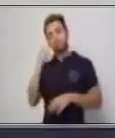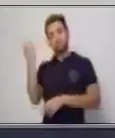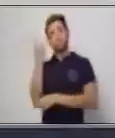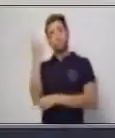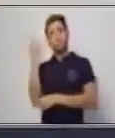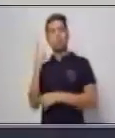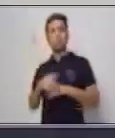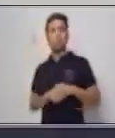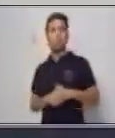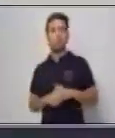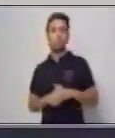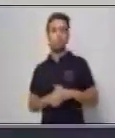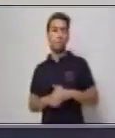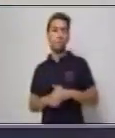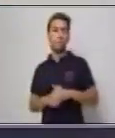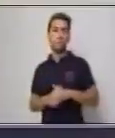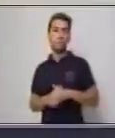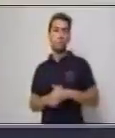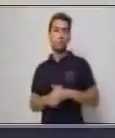Ahora,